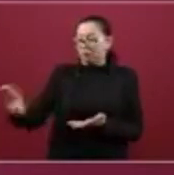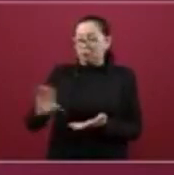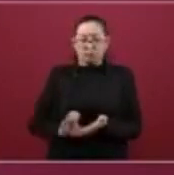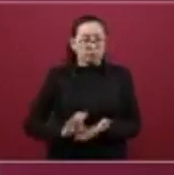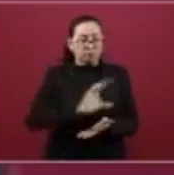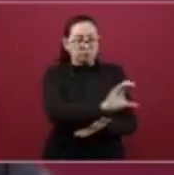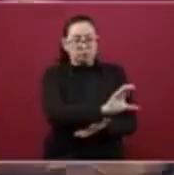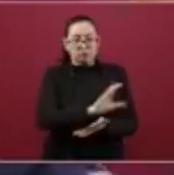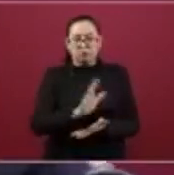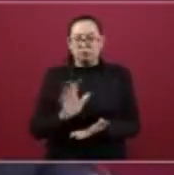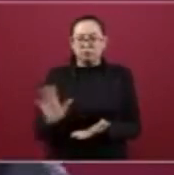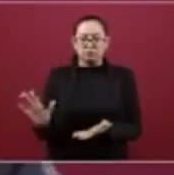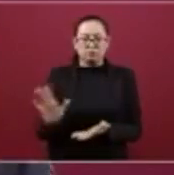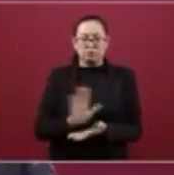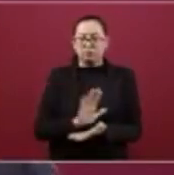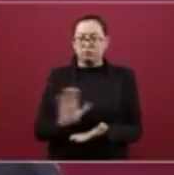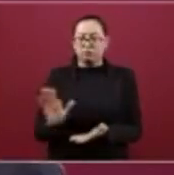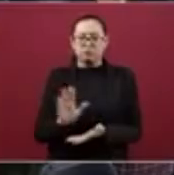a